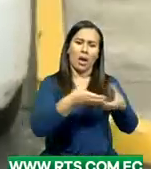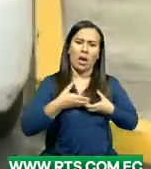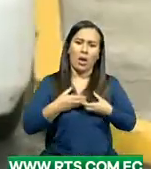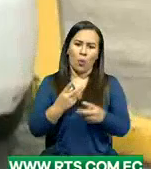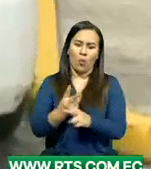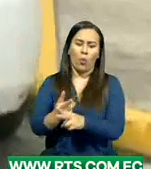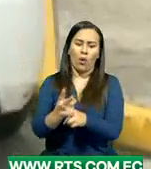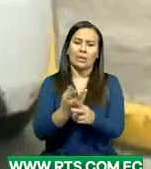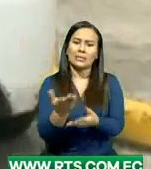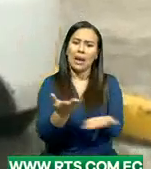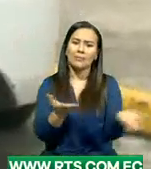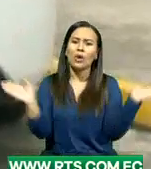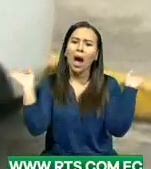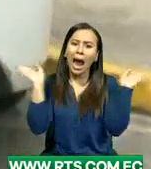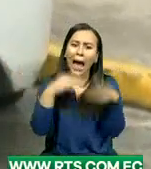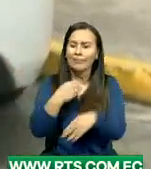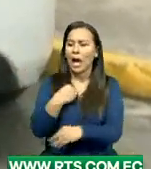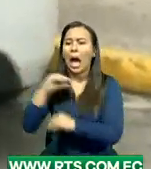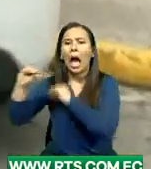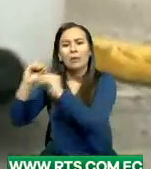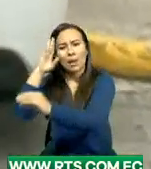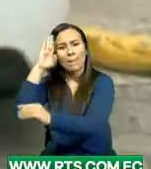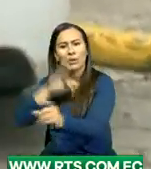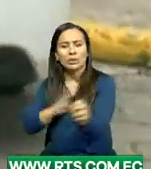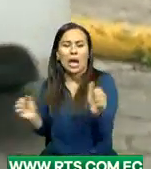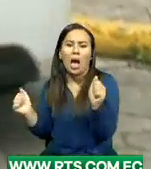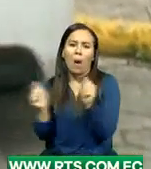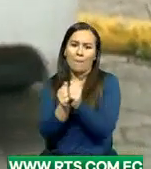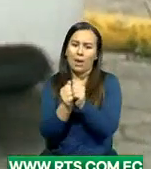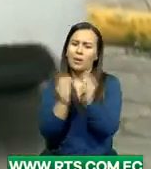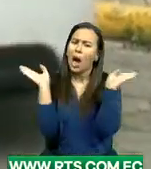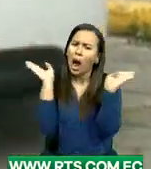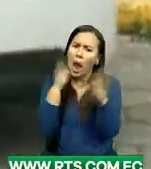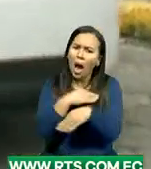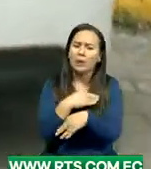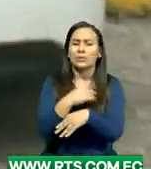servicio gratuito que brinda Policía Nacional. En Quito informó Iván Casamen.